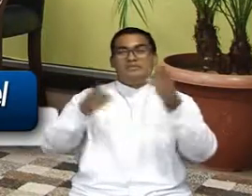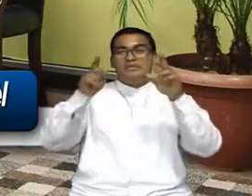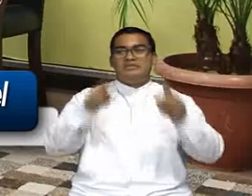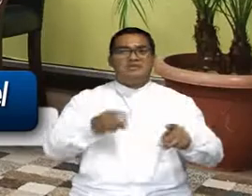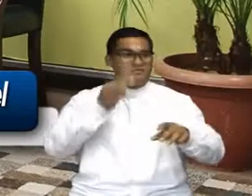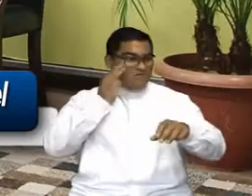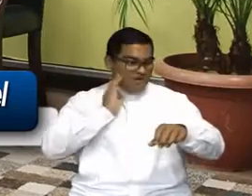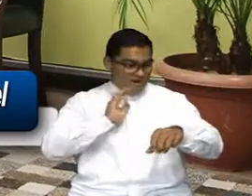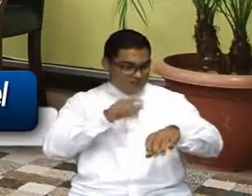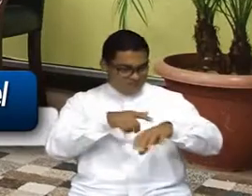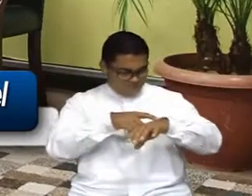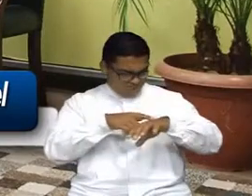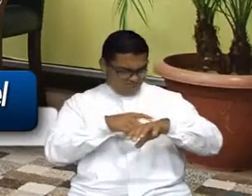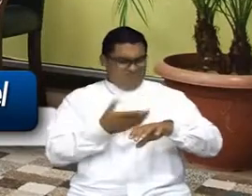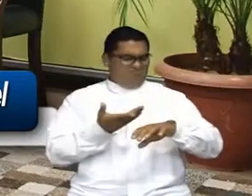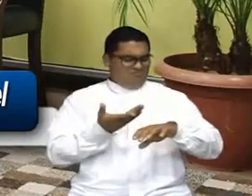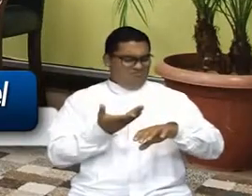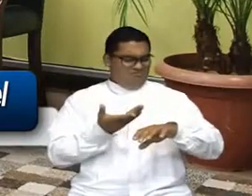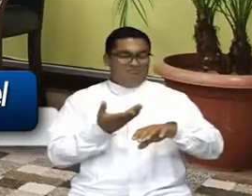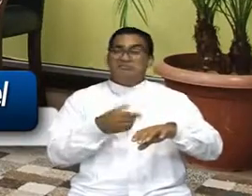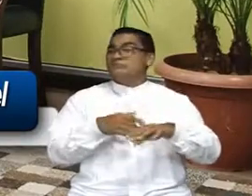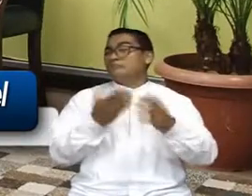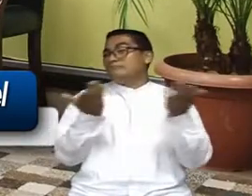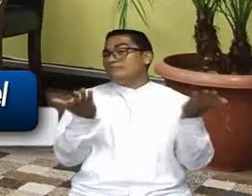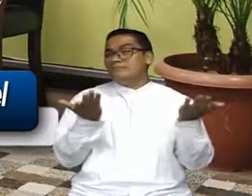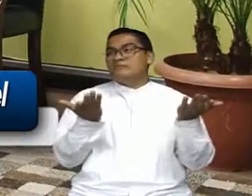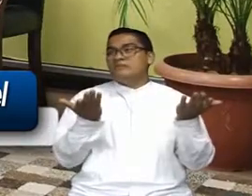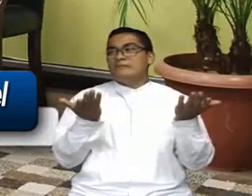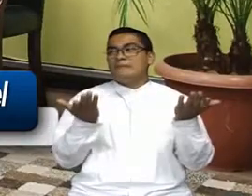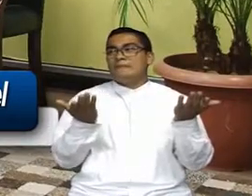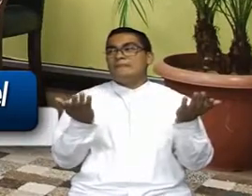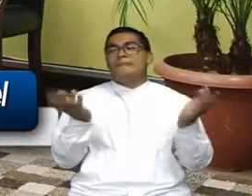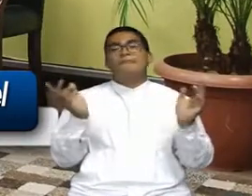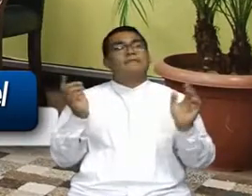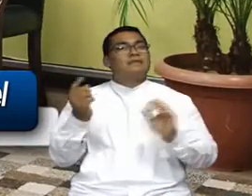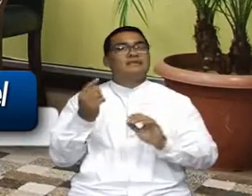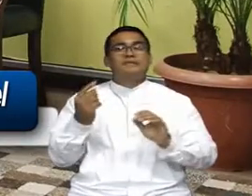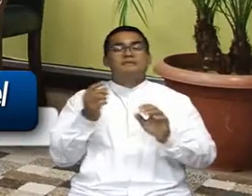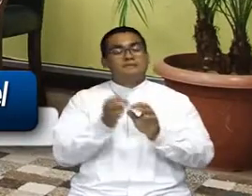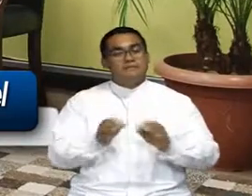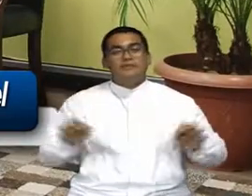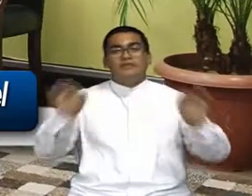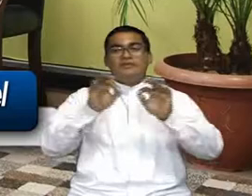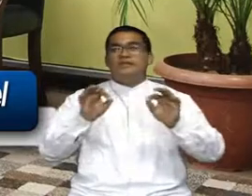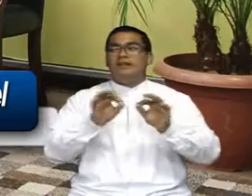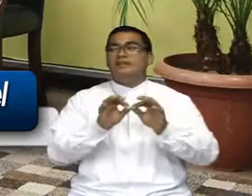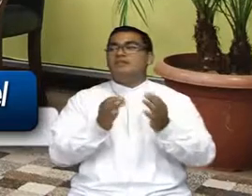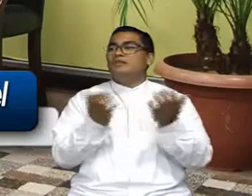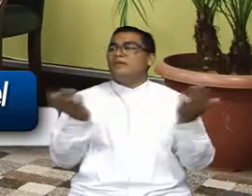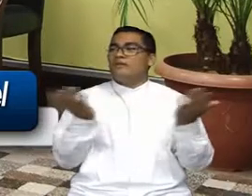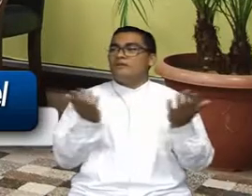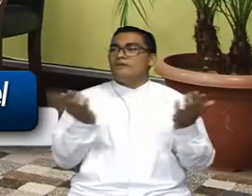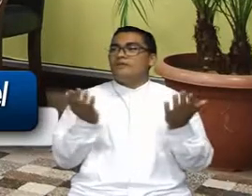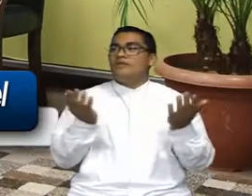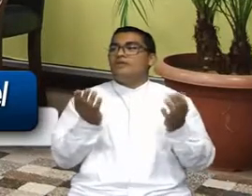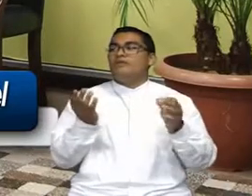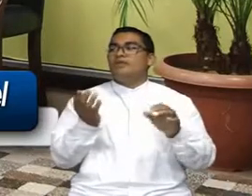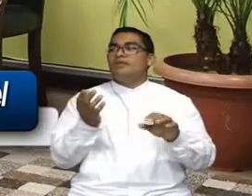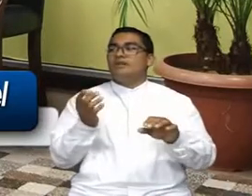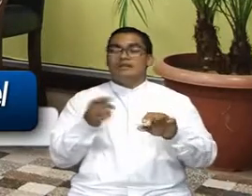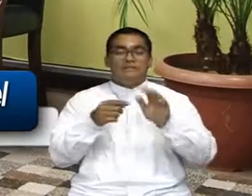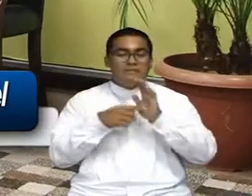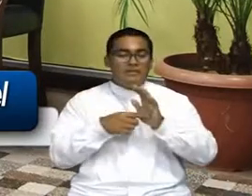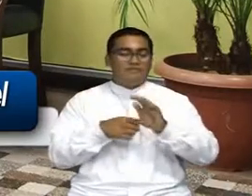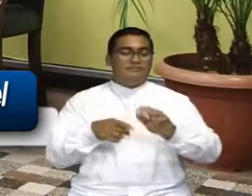pues la gente se los ve y aparece, ¿verdad? Tenemos que mandarles tiempos de coagulación al paciente, tiempos de coagulación. Si estos tiempos